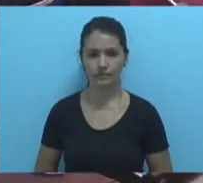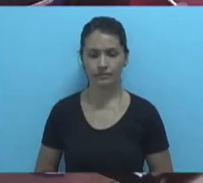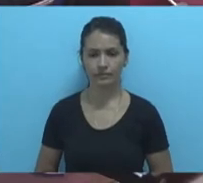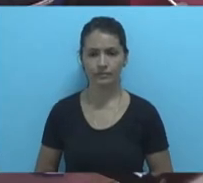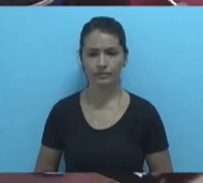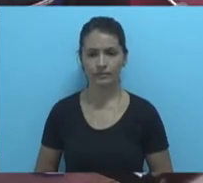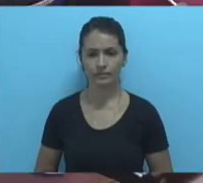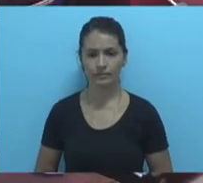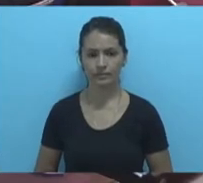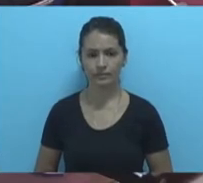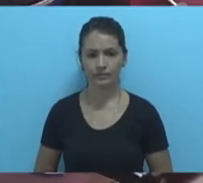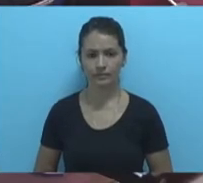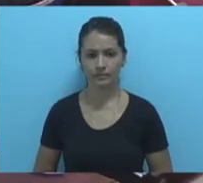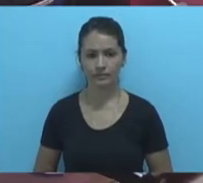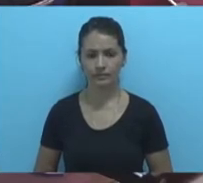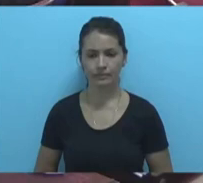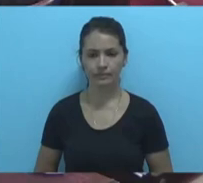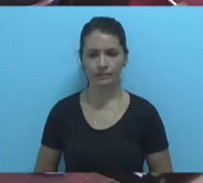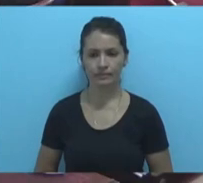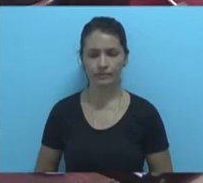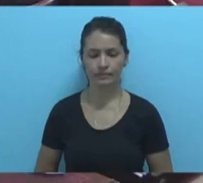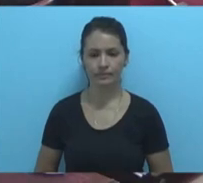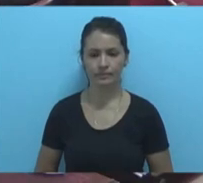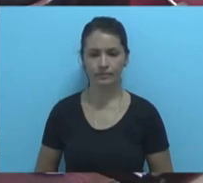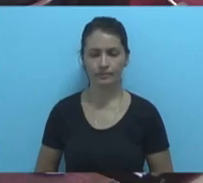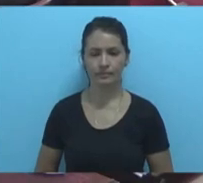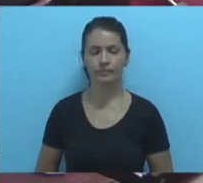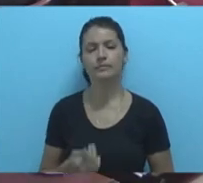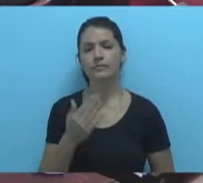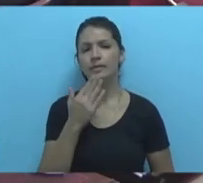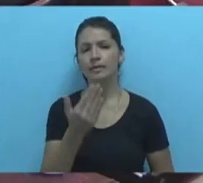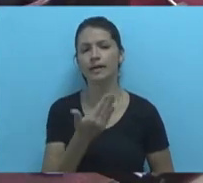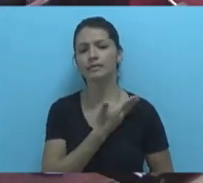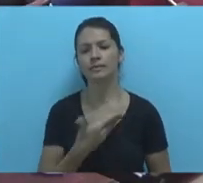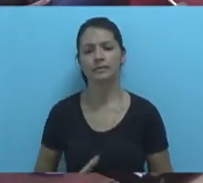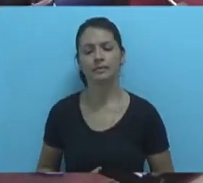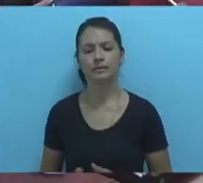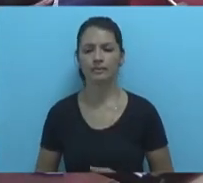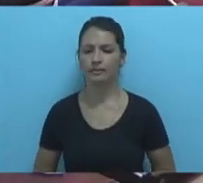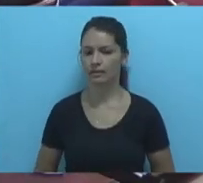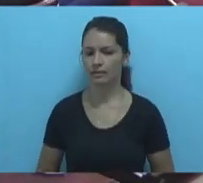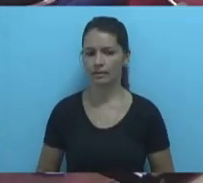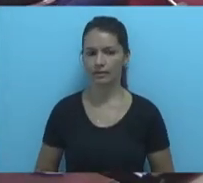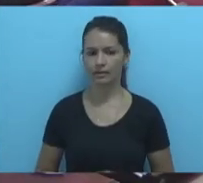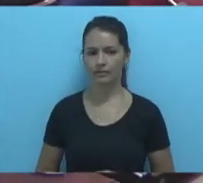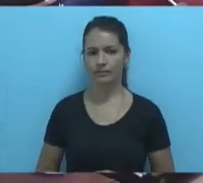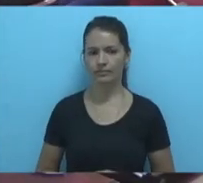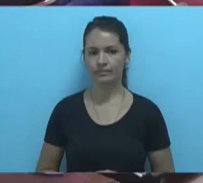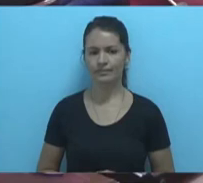Hola, hola. Ahí está. Sí, diputada, ahí se escucha bien. Ahí está. Muchas gracias, señor presidente. Habiendo